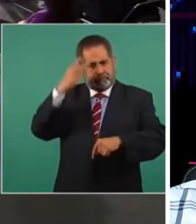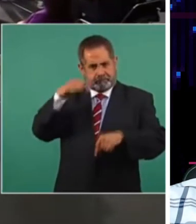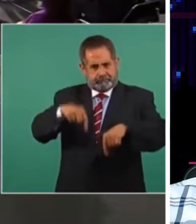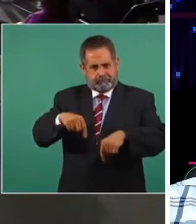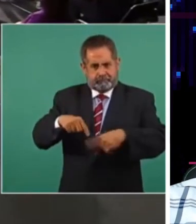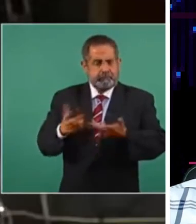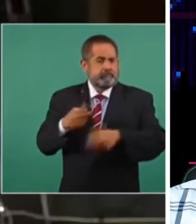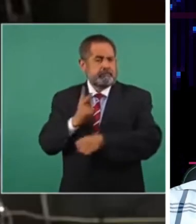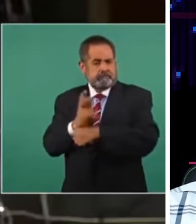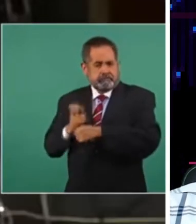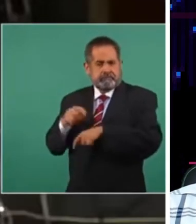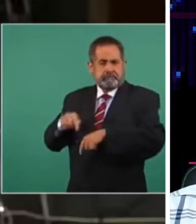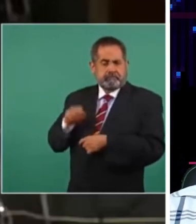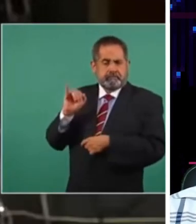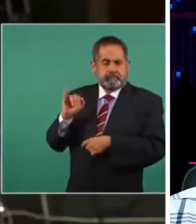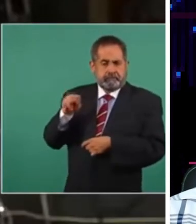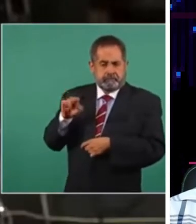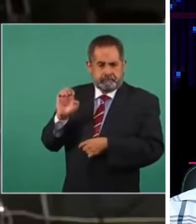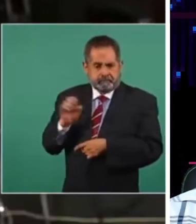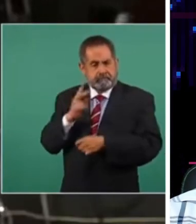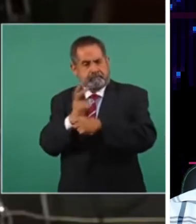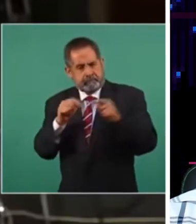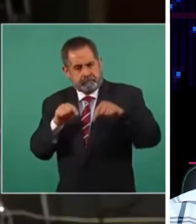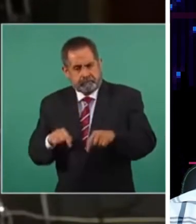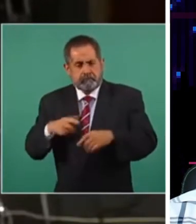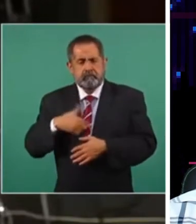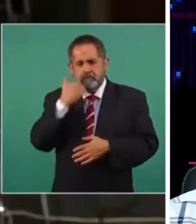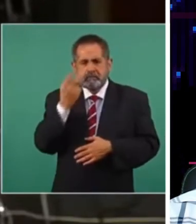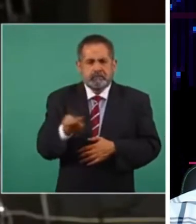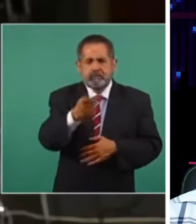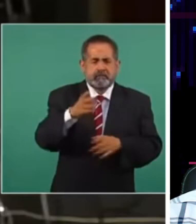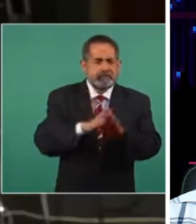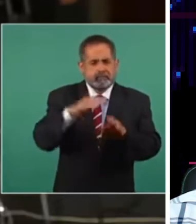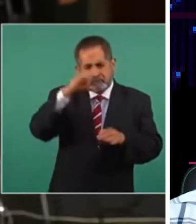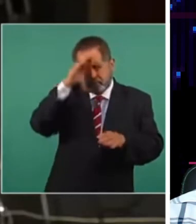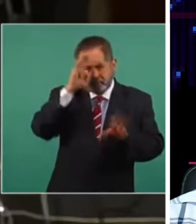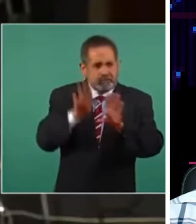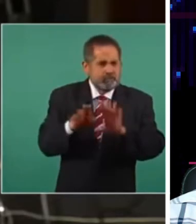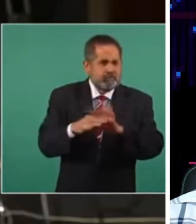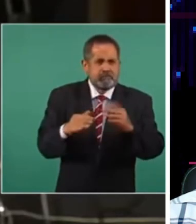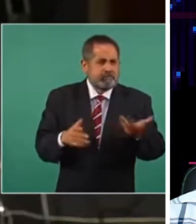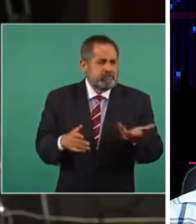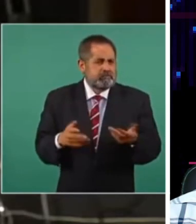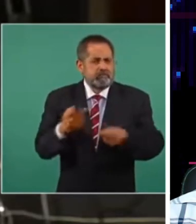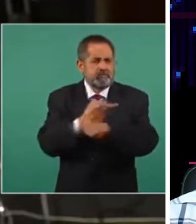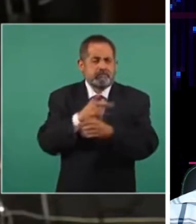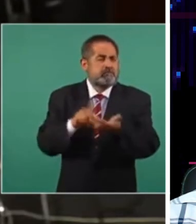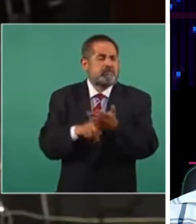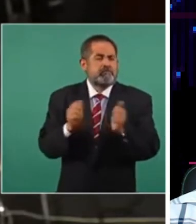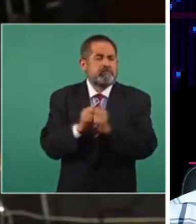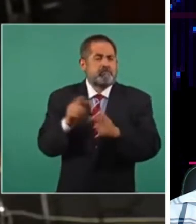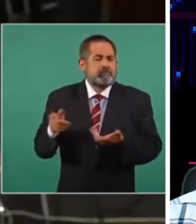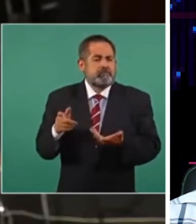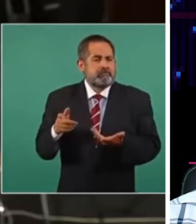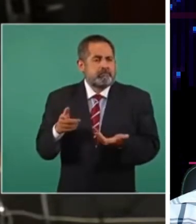fue invitación, entendemos, del INE. Sin embargo, yo quisiera preguntarle qué tipo de situación tiene con